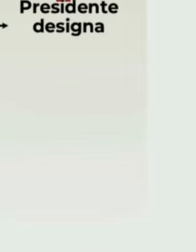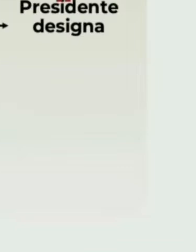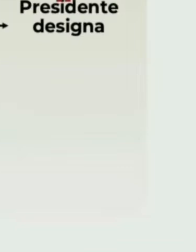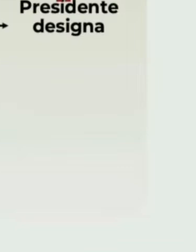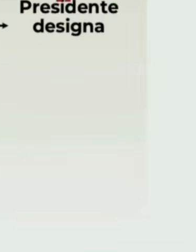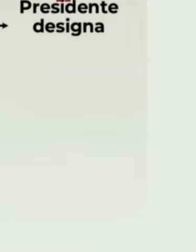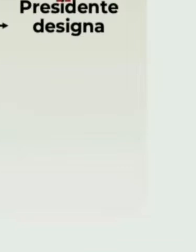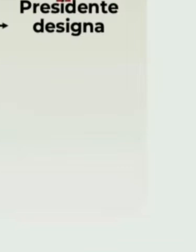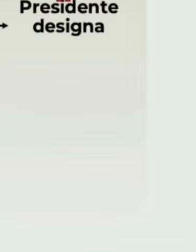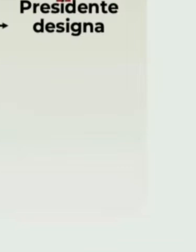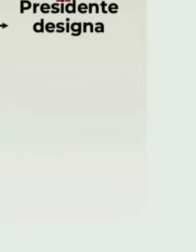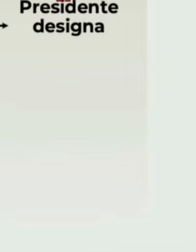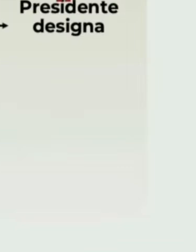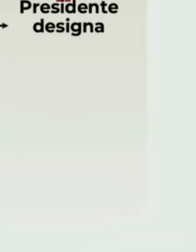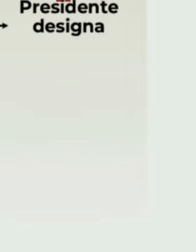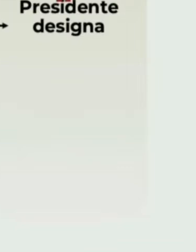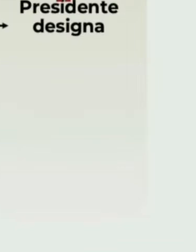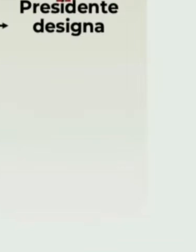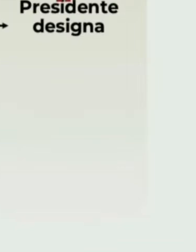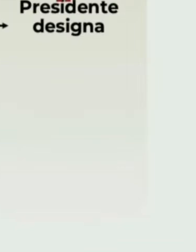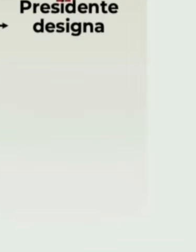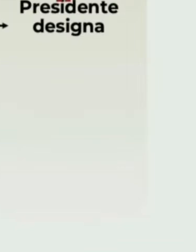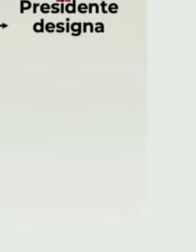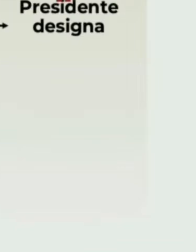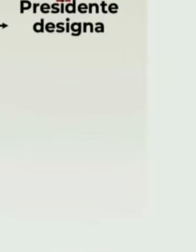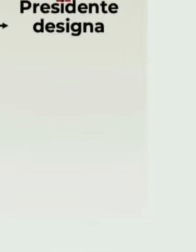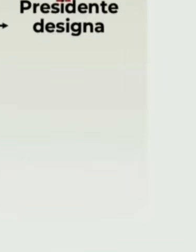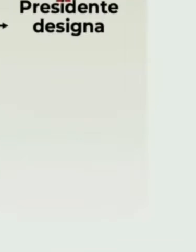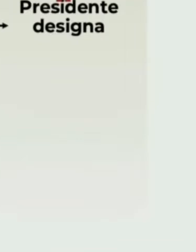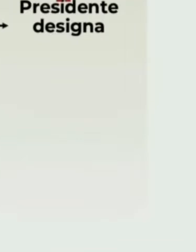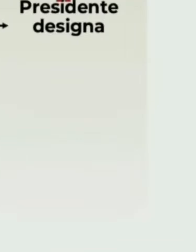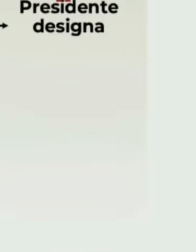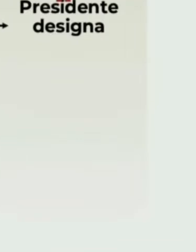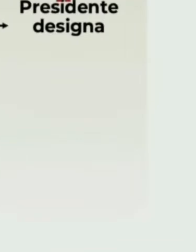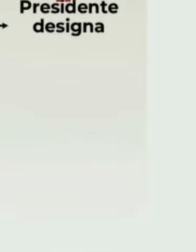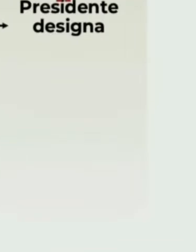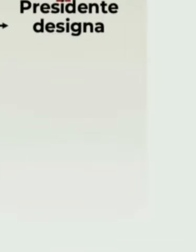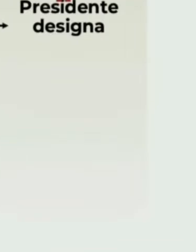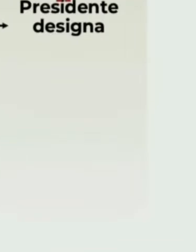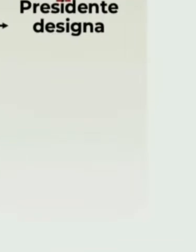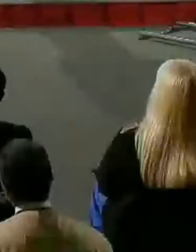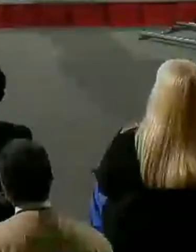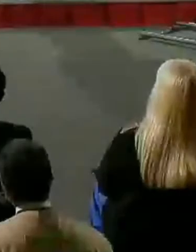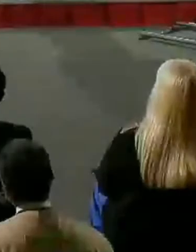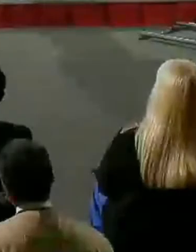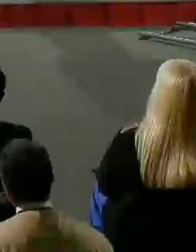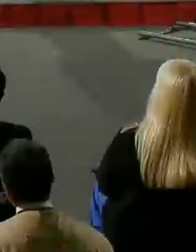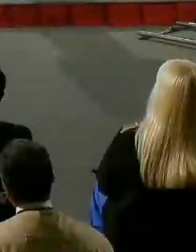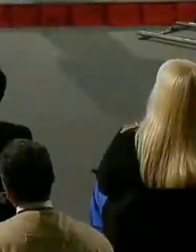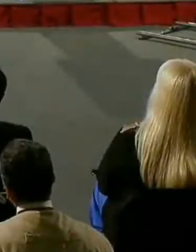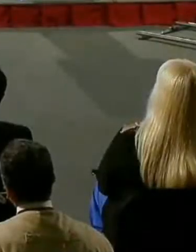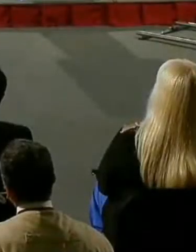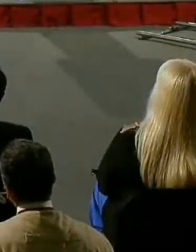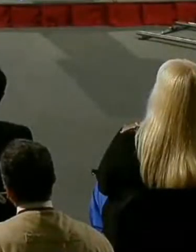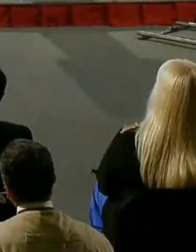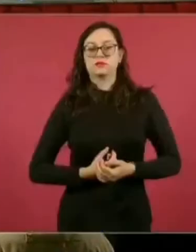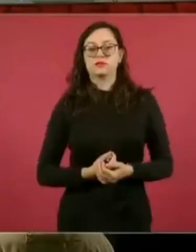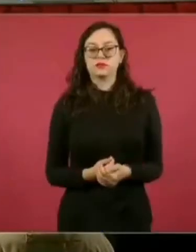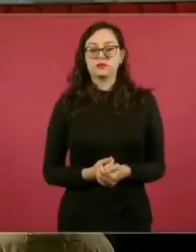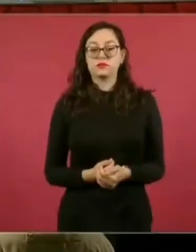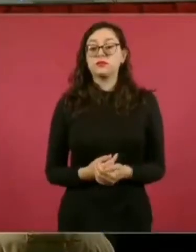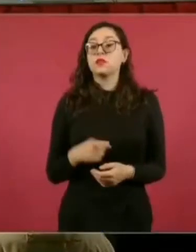si es rechazada nuevamente, entonces el presidente o la presidenta designa directamente quién